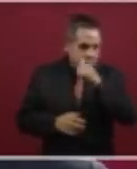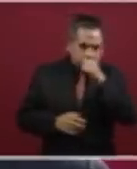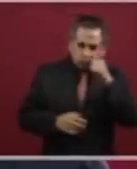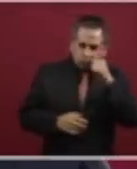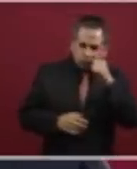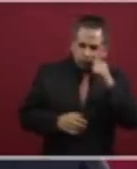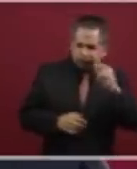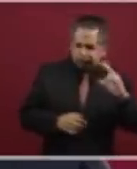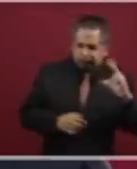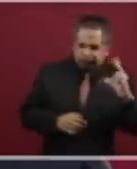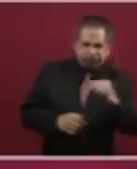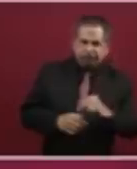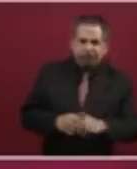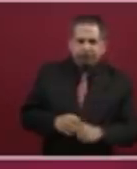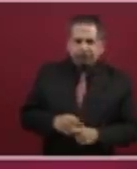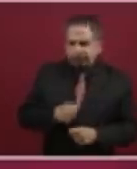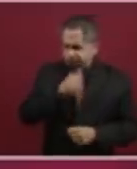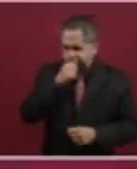fue: